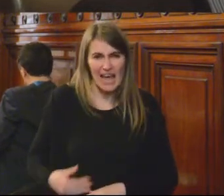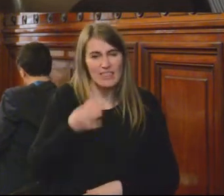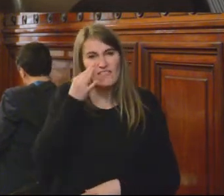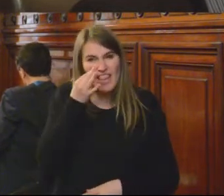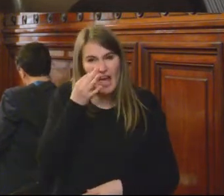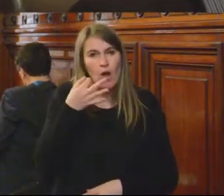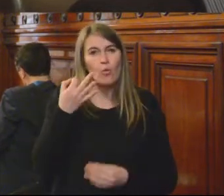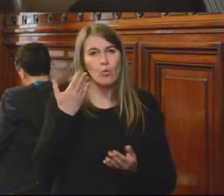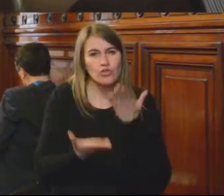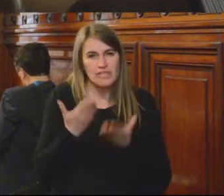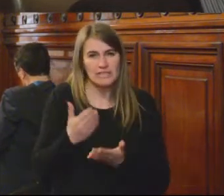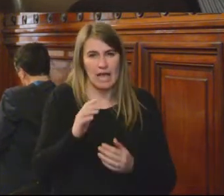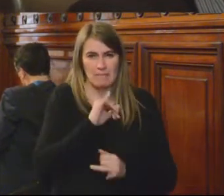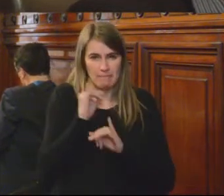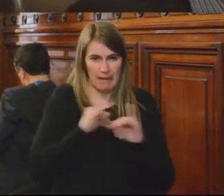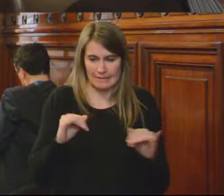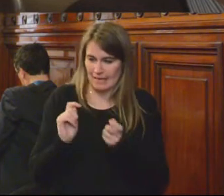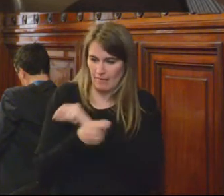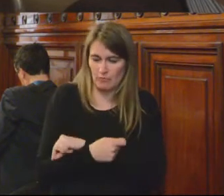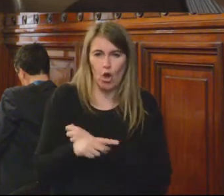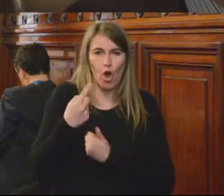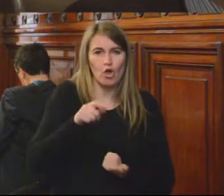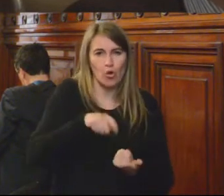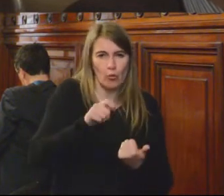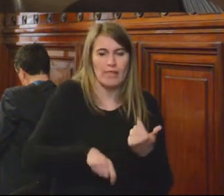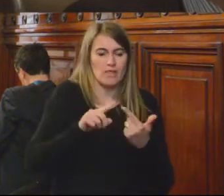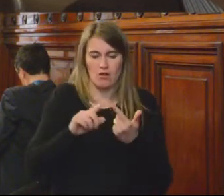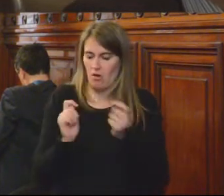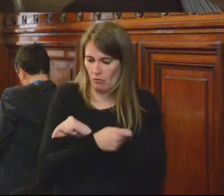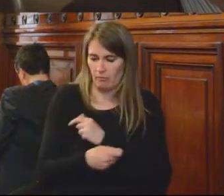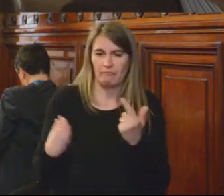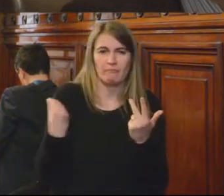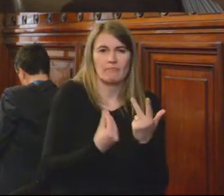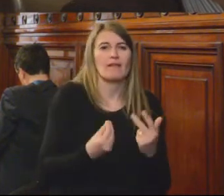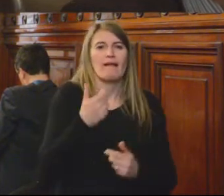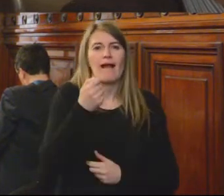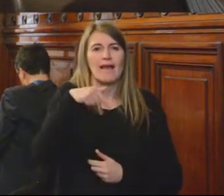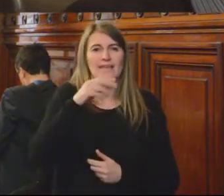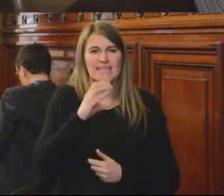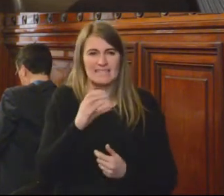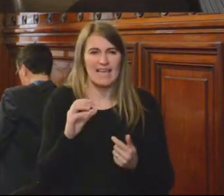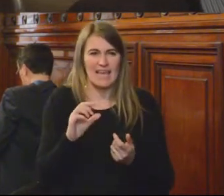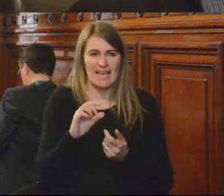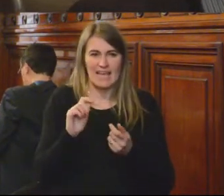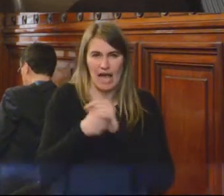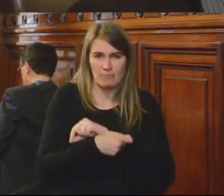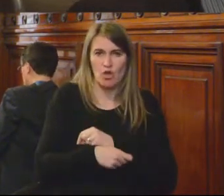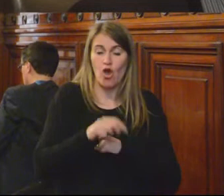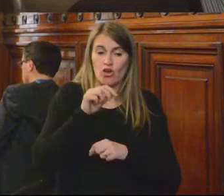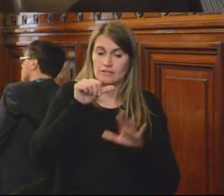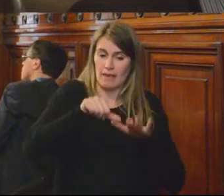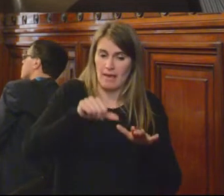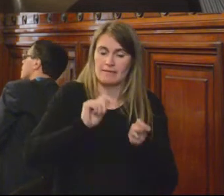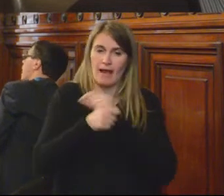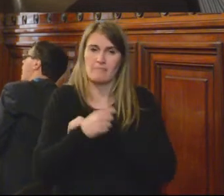la remoción de la fiscal de la República, la extensión del periodo de funcionamiento de la ANC de 6 meses a 2 años, la